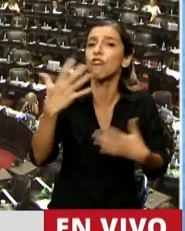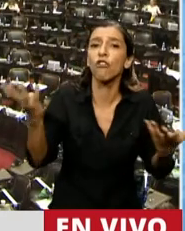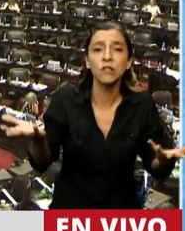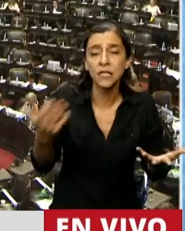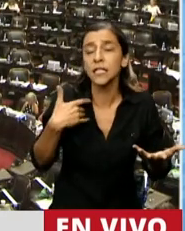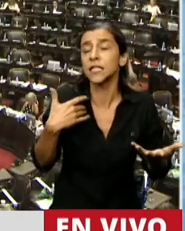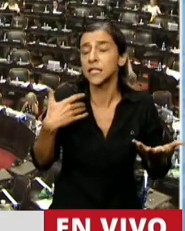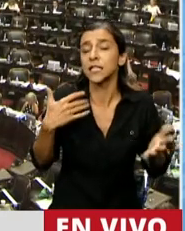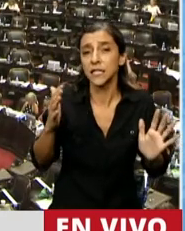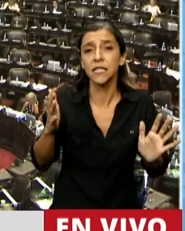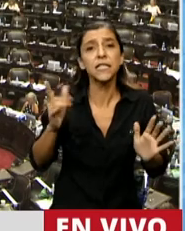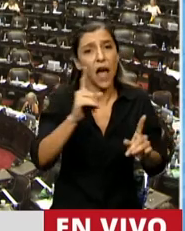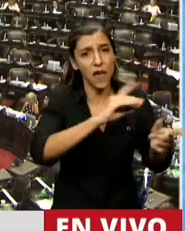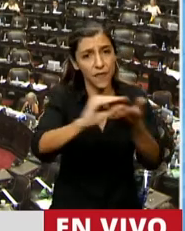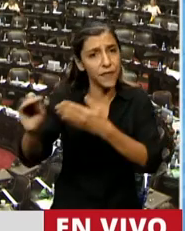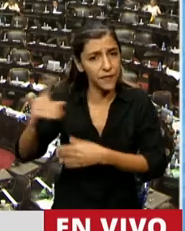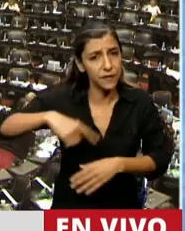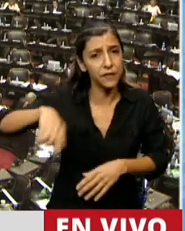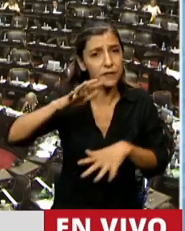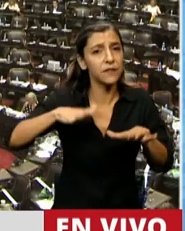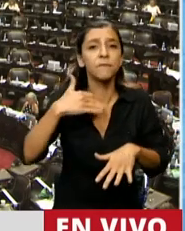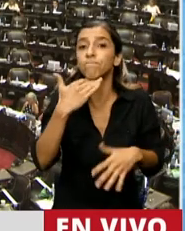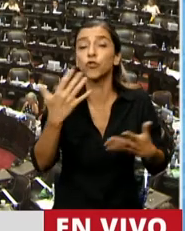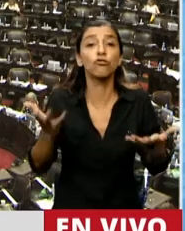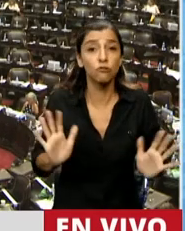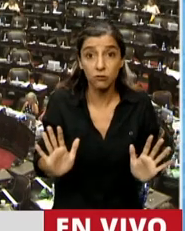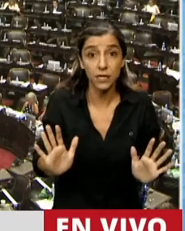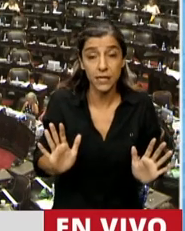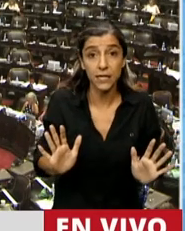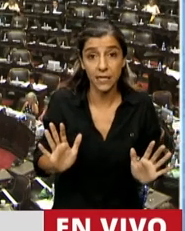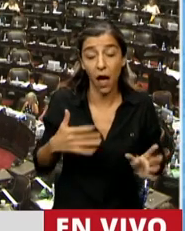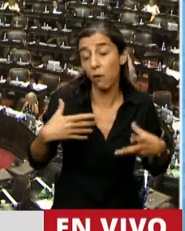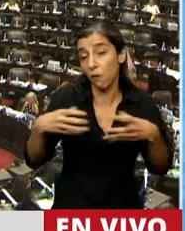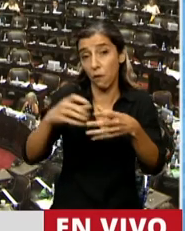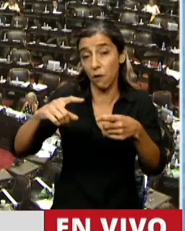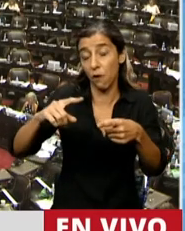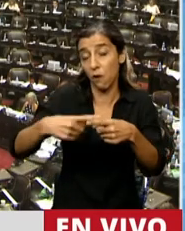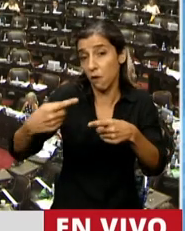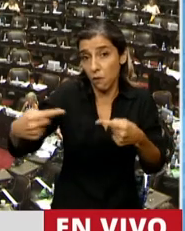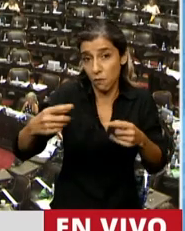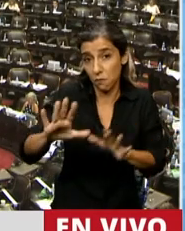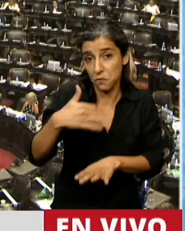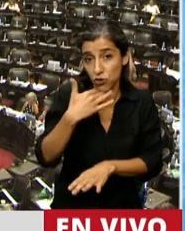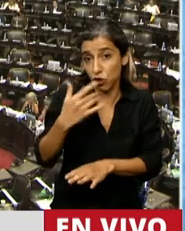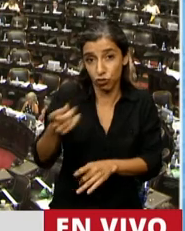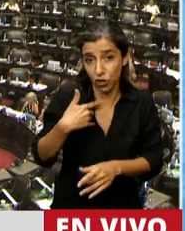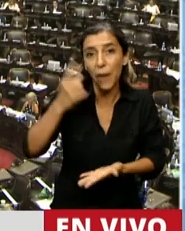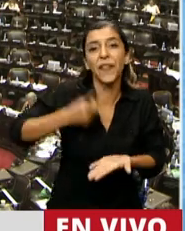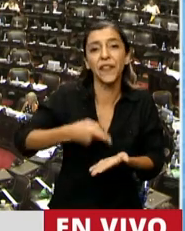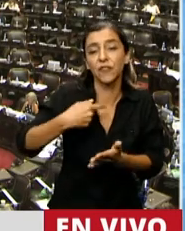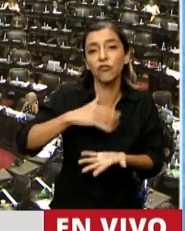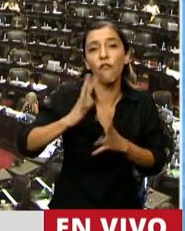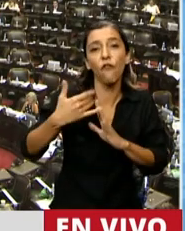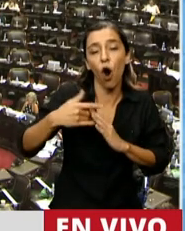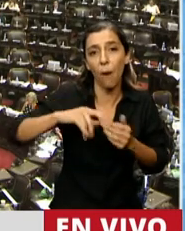lo sabemos los diputados de la oposición, no lo saben los diputados de la oposición,